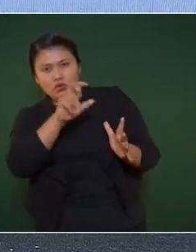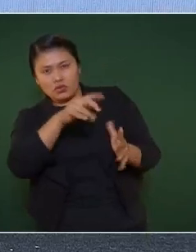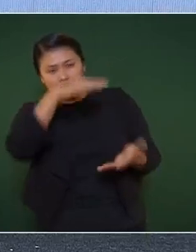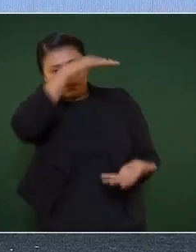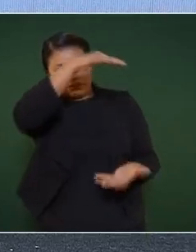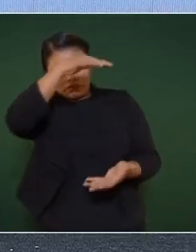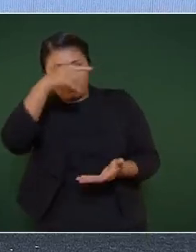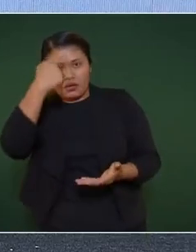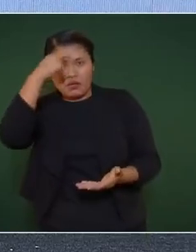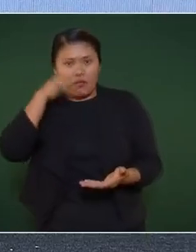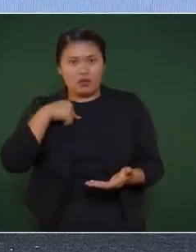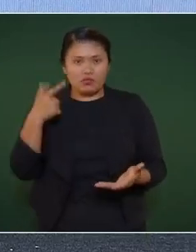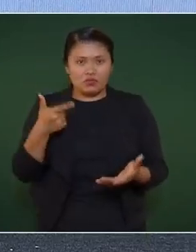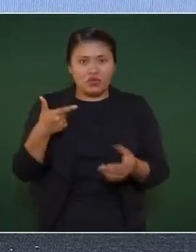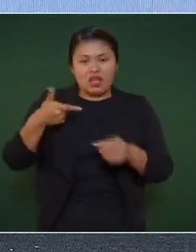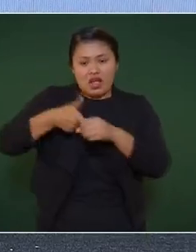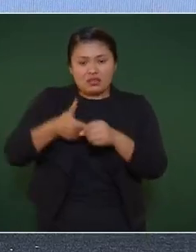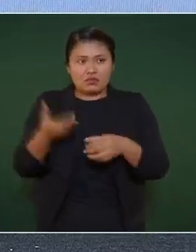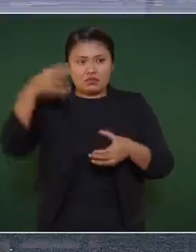para resolver.